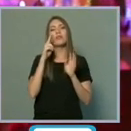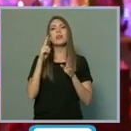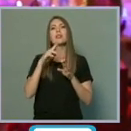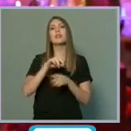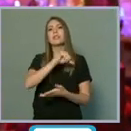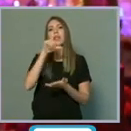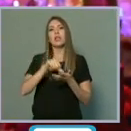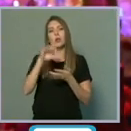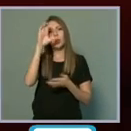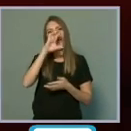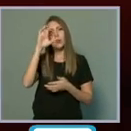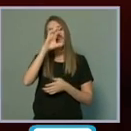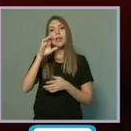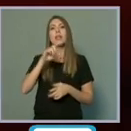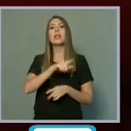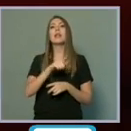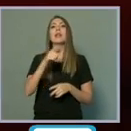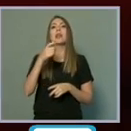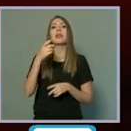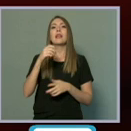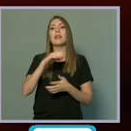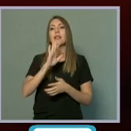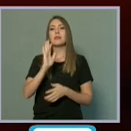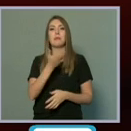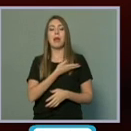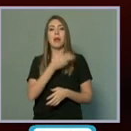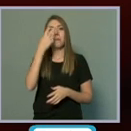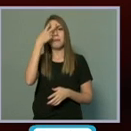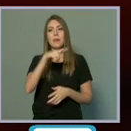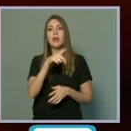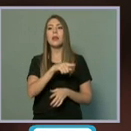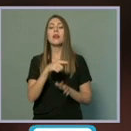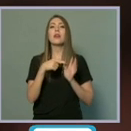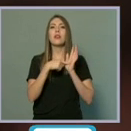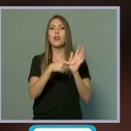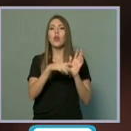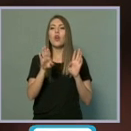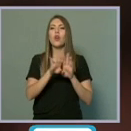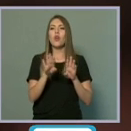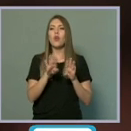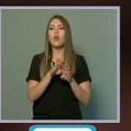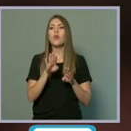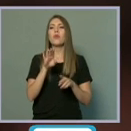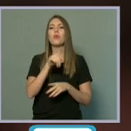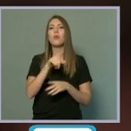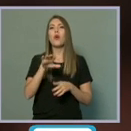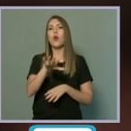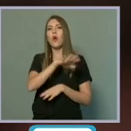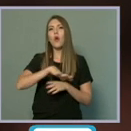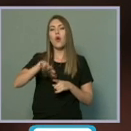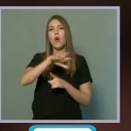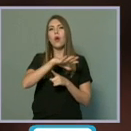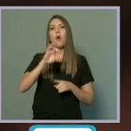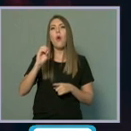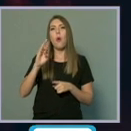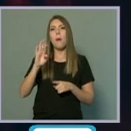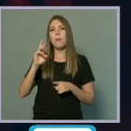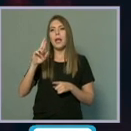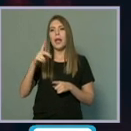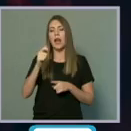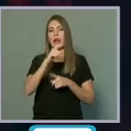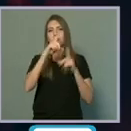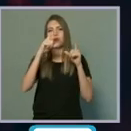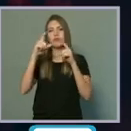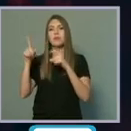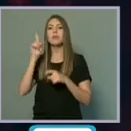España en México. Conformada por fotografías tomadas en uno de los centros nocturnos más conocidos de la colonia obrera, esta exposición de la